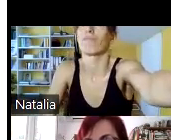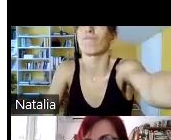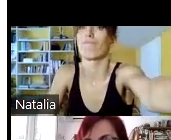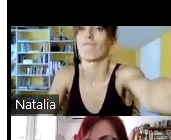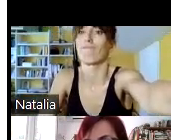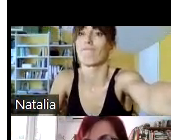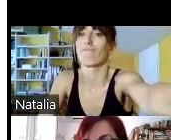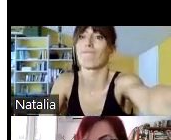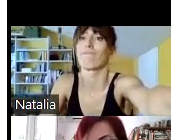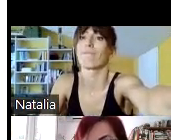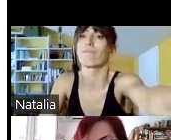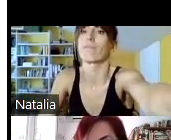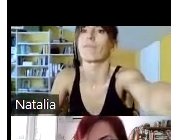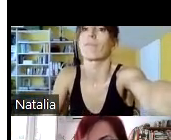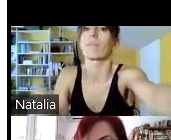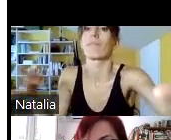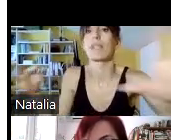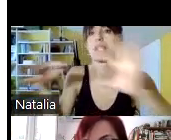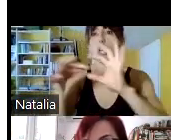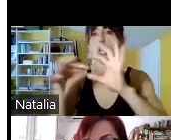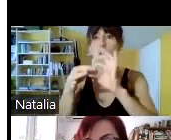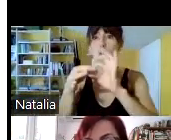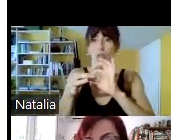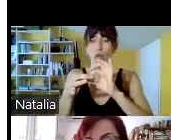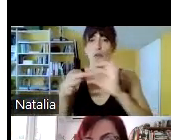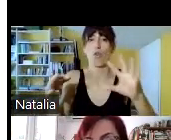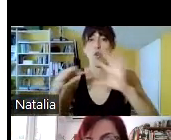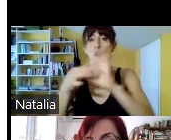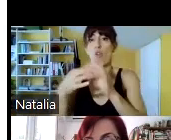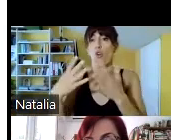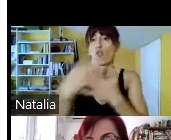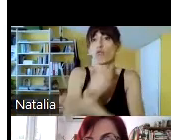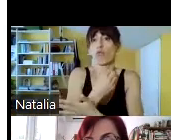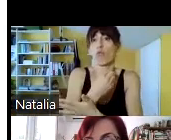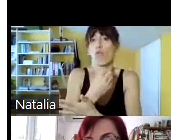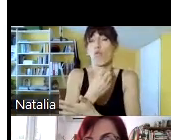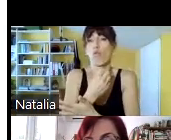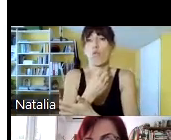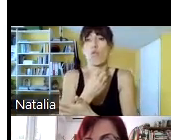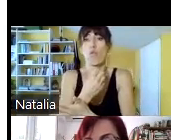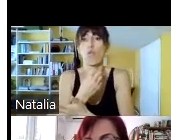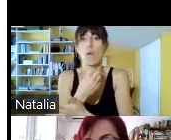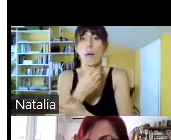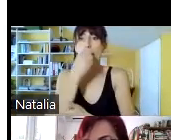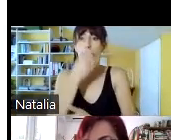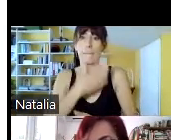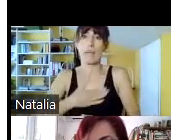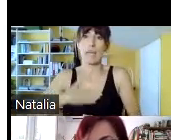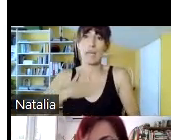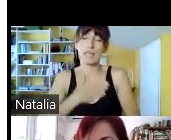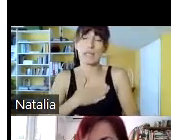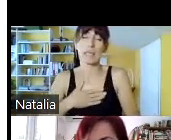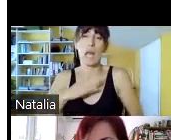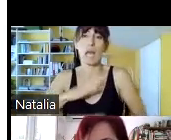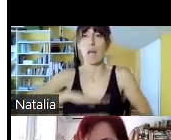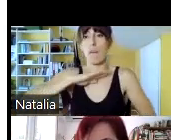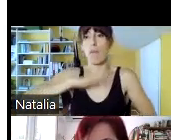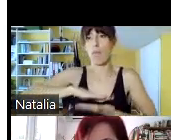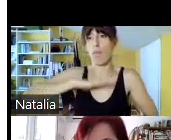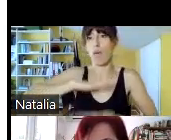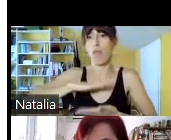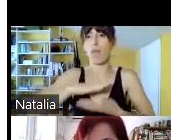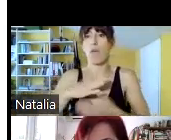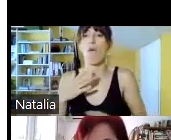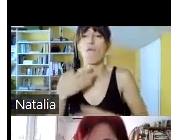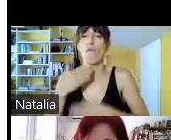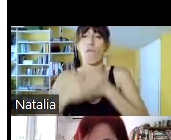ni eso se correlaciona del todo con cómo es el bienestar y las capacidades y el funcionamiento en el